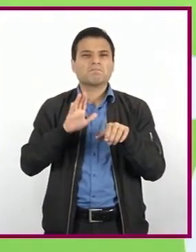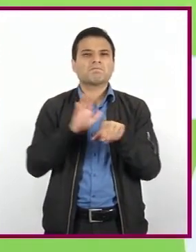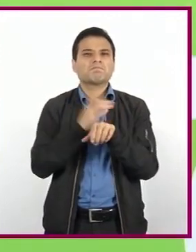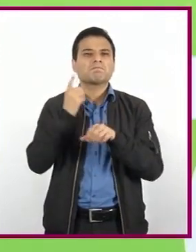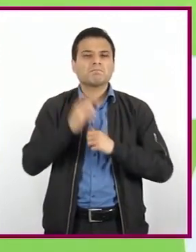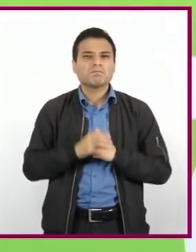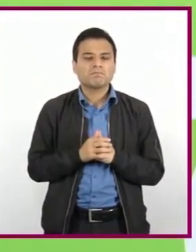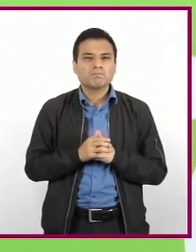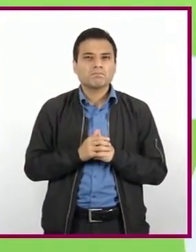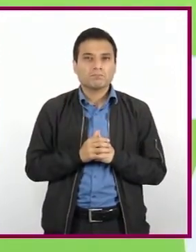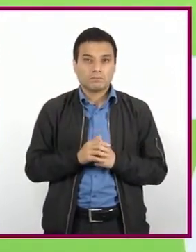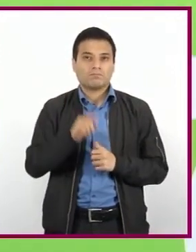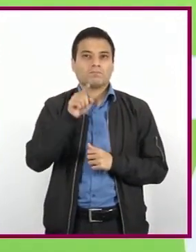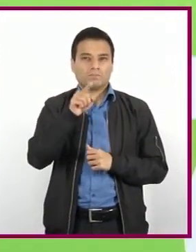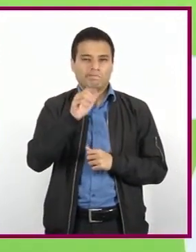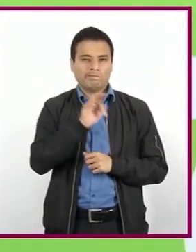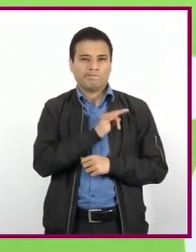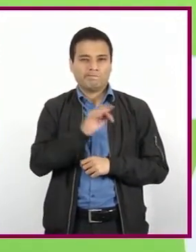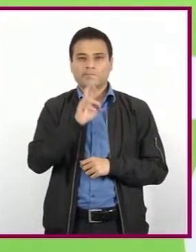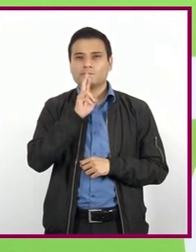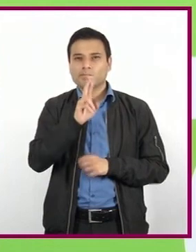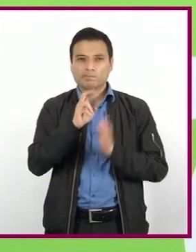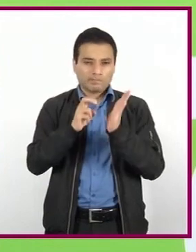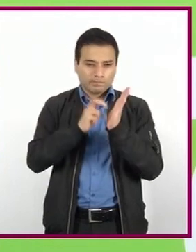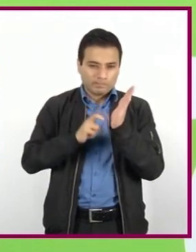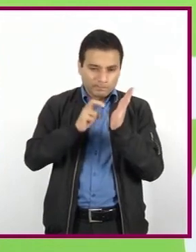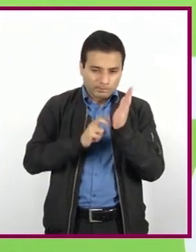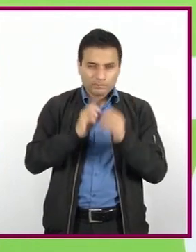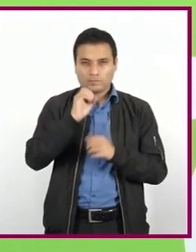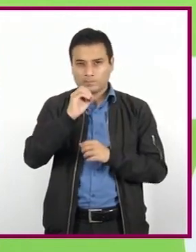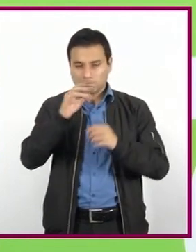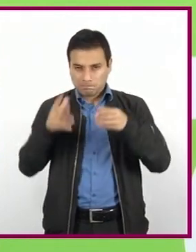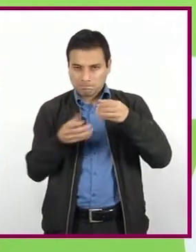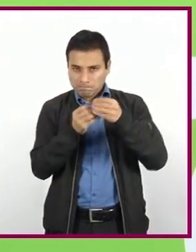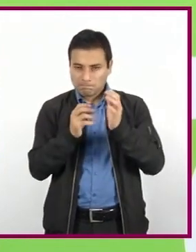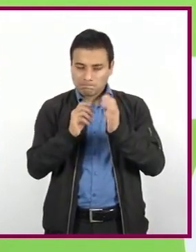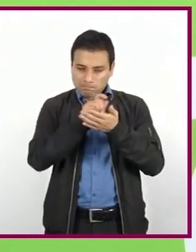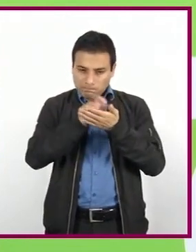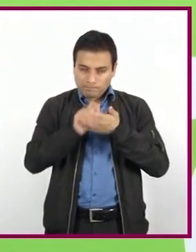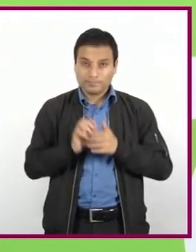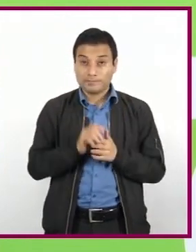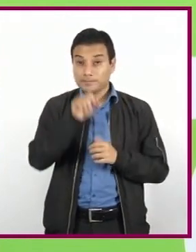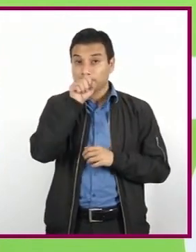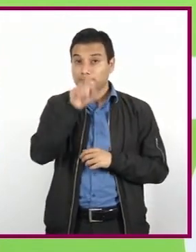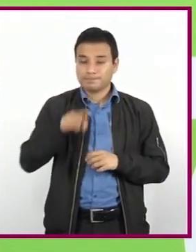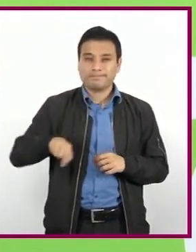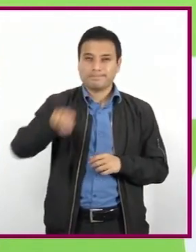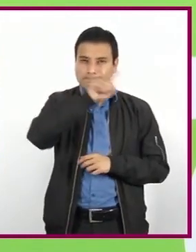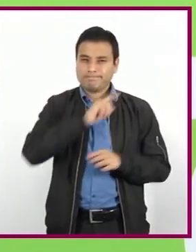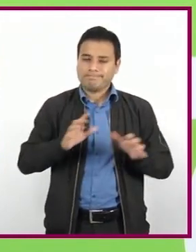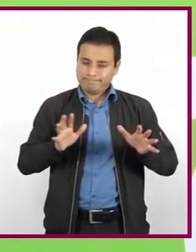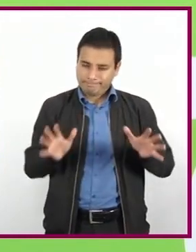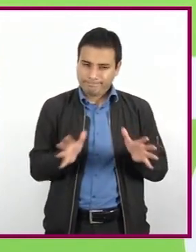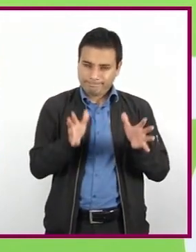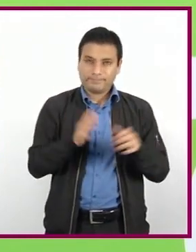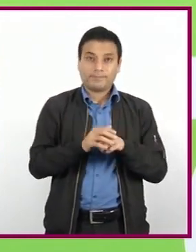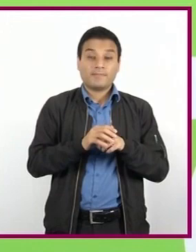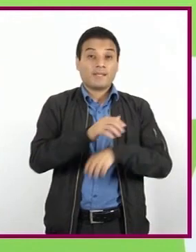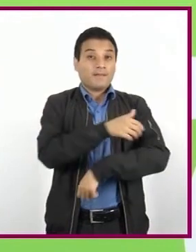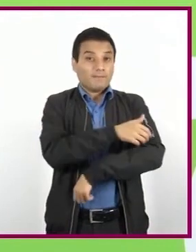es necesario, corrijan o complementen sus respuestas. También les invitamos a que se reúnan con su familia